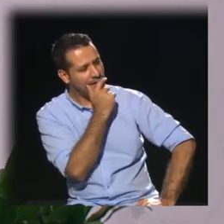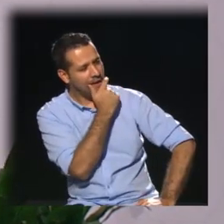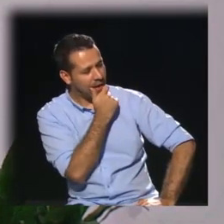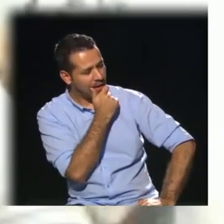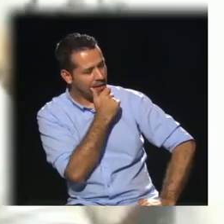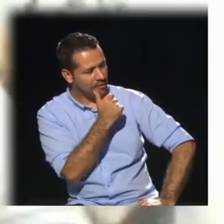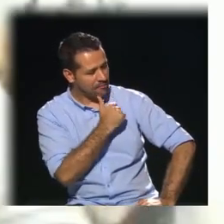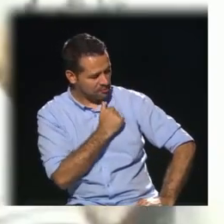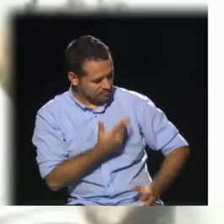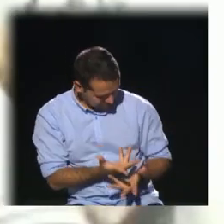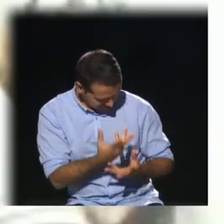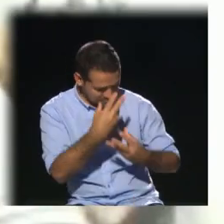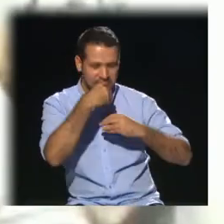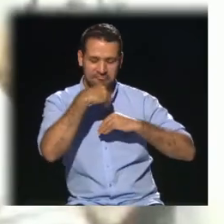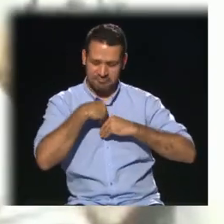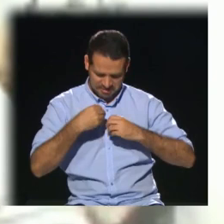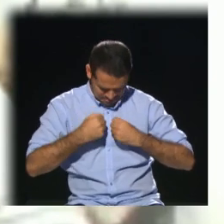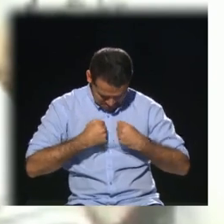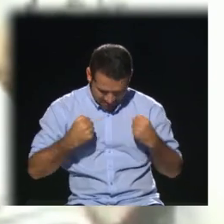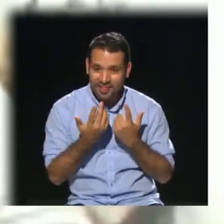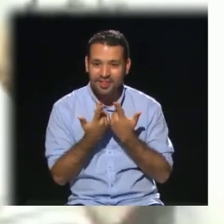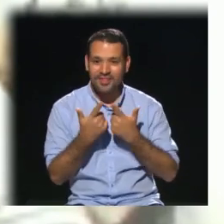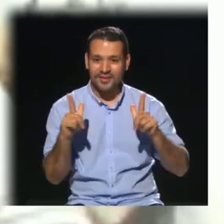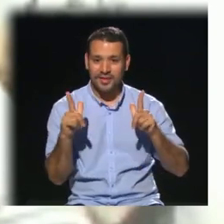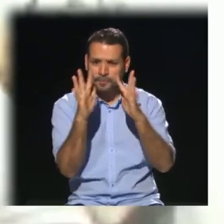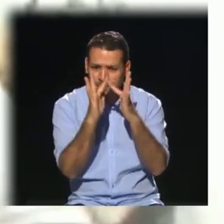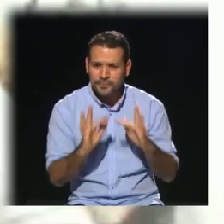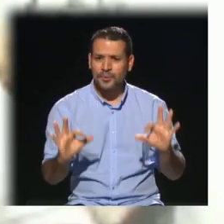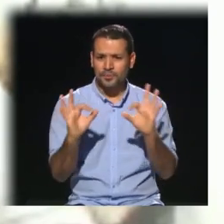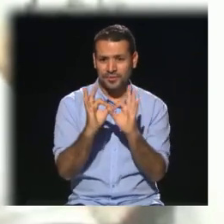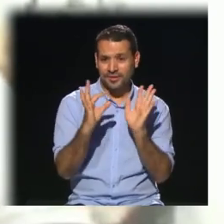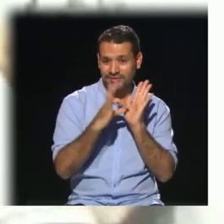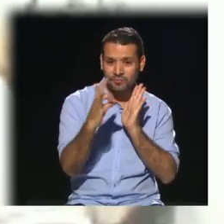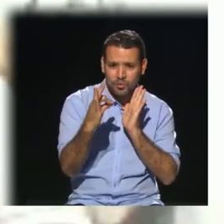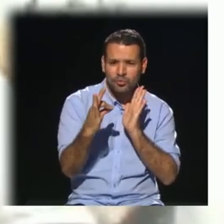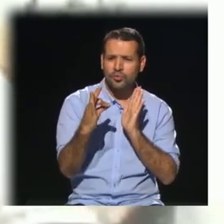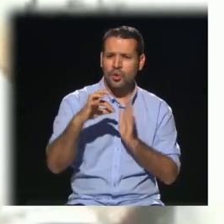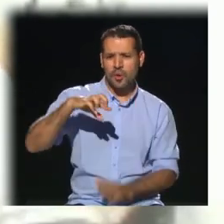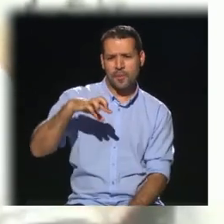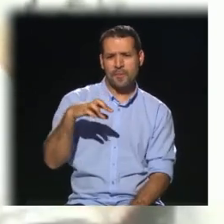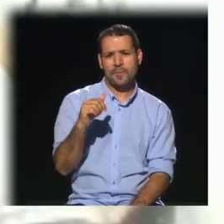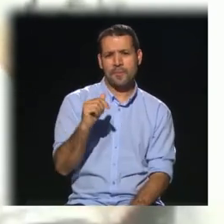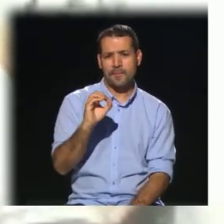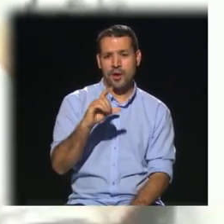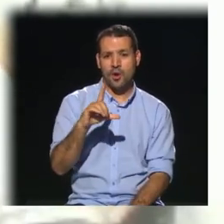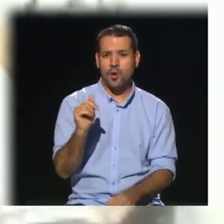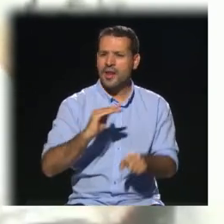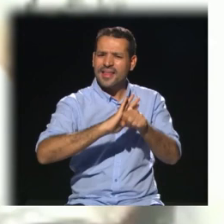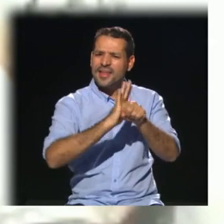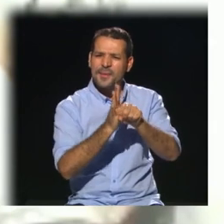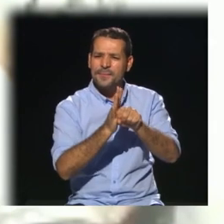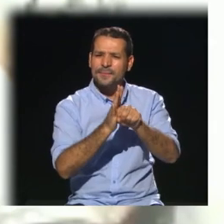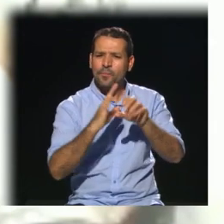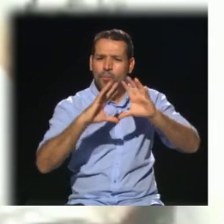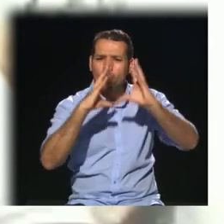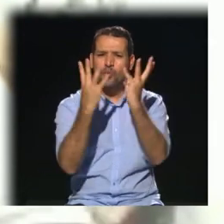Bueno, pues hay que tener en cuenta algo que es interesante, Paola y José Luis, que tiene que ver con la pandemia. La pandemia